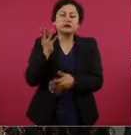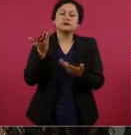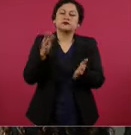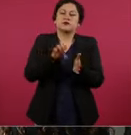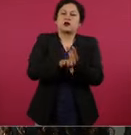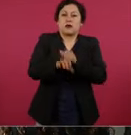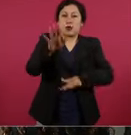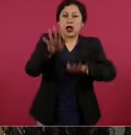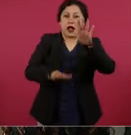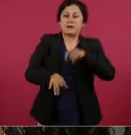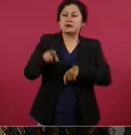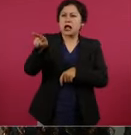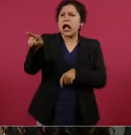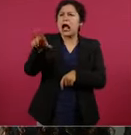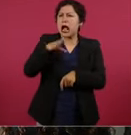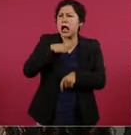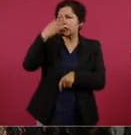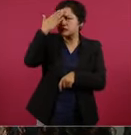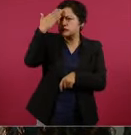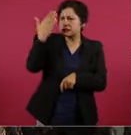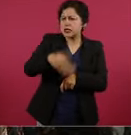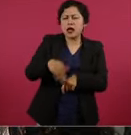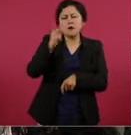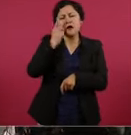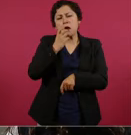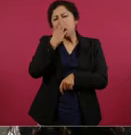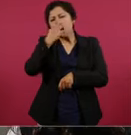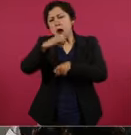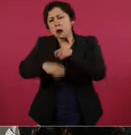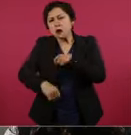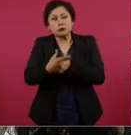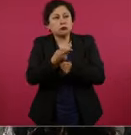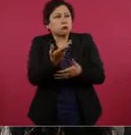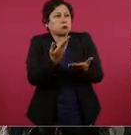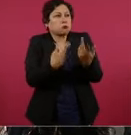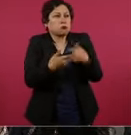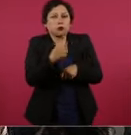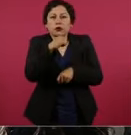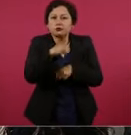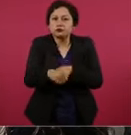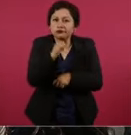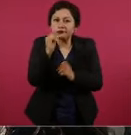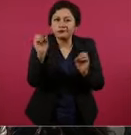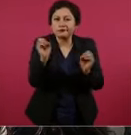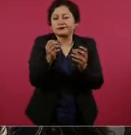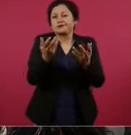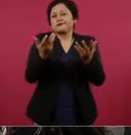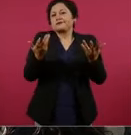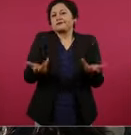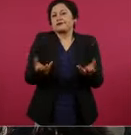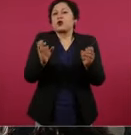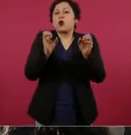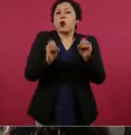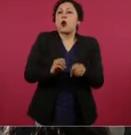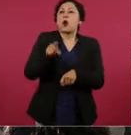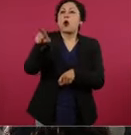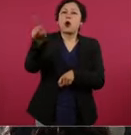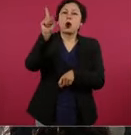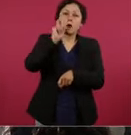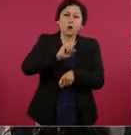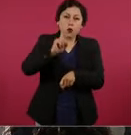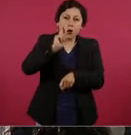estaba el cirujano, o viceversa, estaba el cirujano y el médico, médica ginecobstetra, pero no